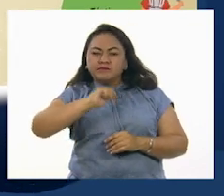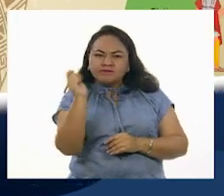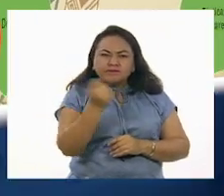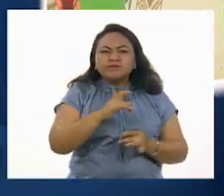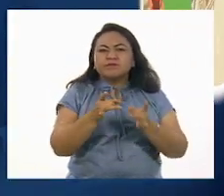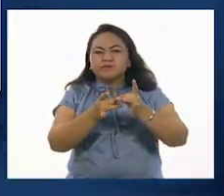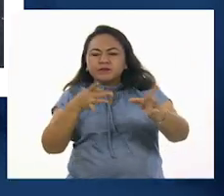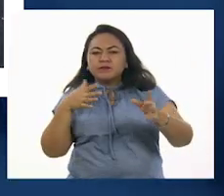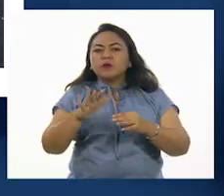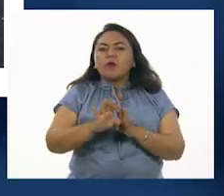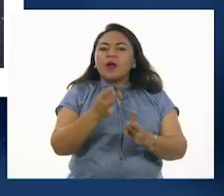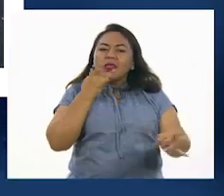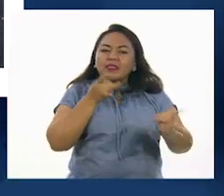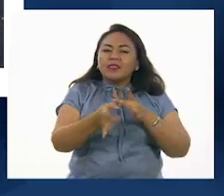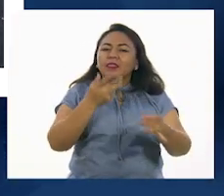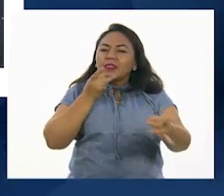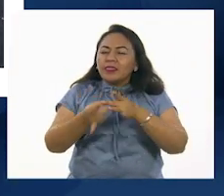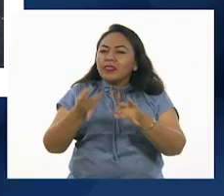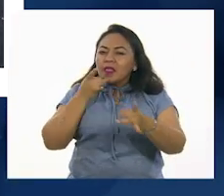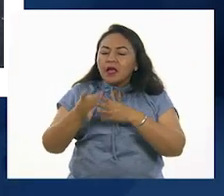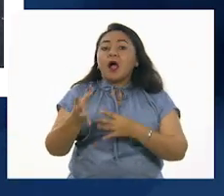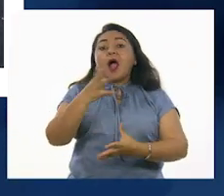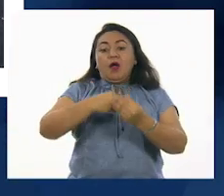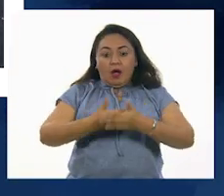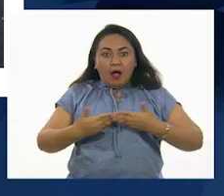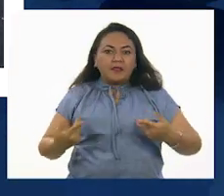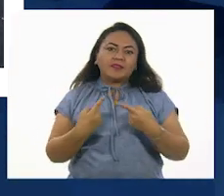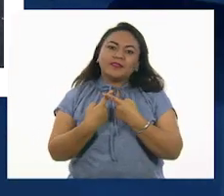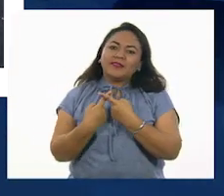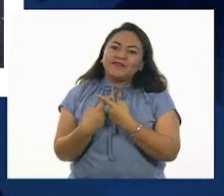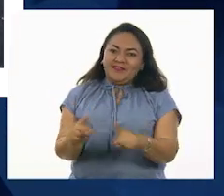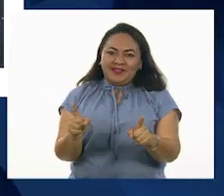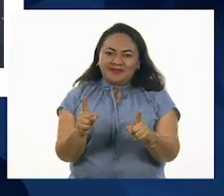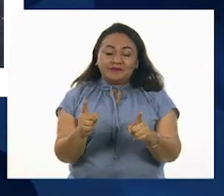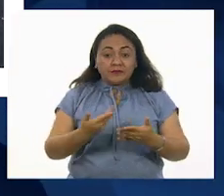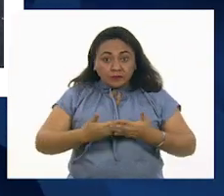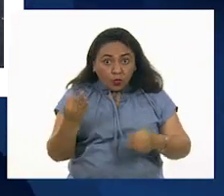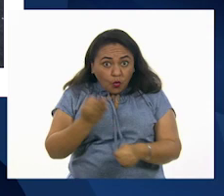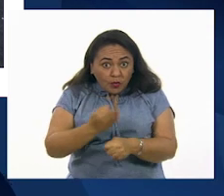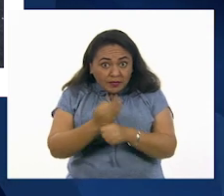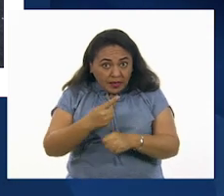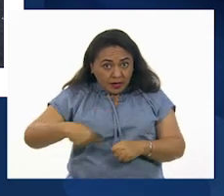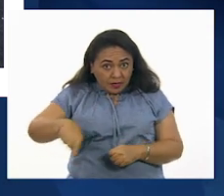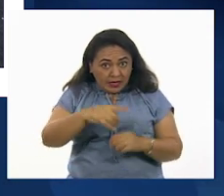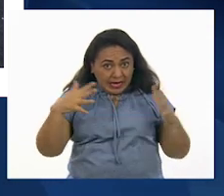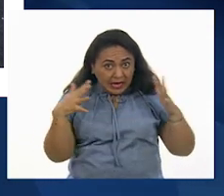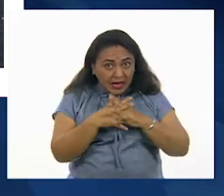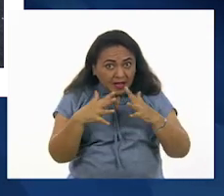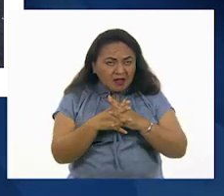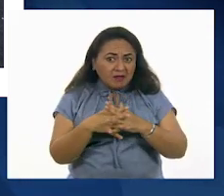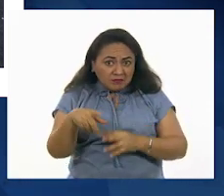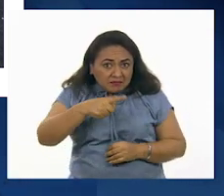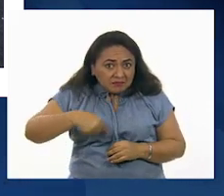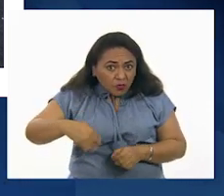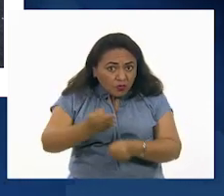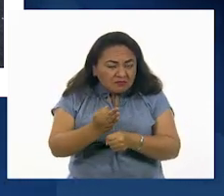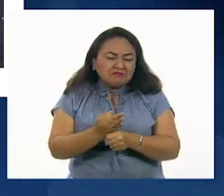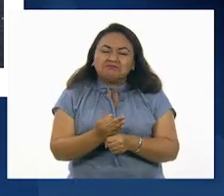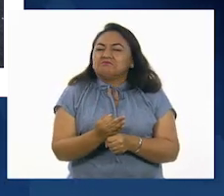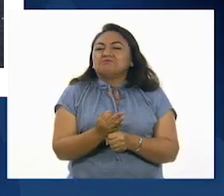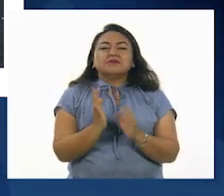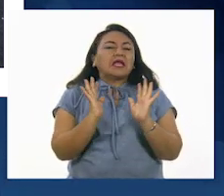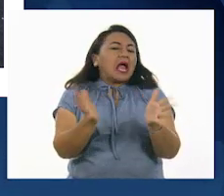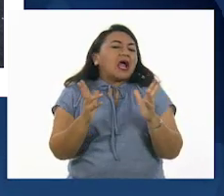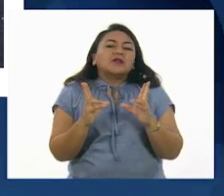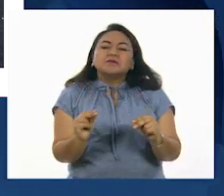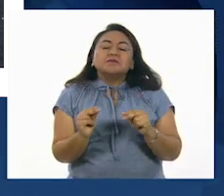físico. A diferencia de nuestro contexto actual, en el que las guerras no son algo común, nuestra educación ya no